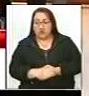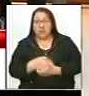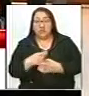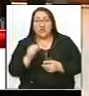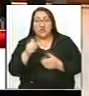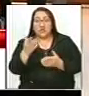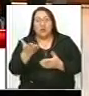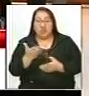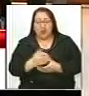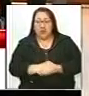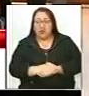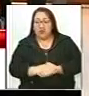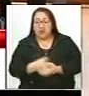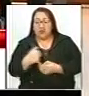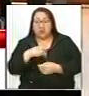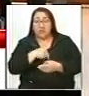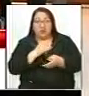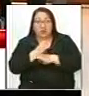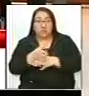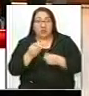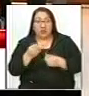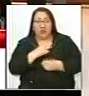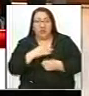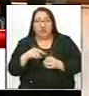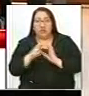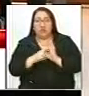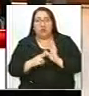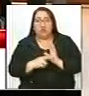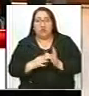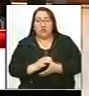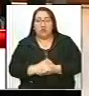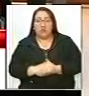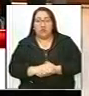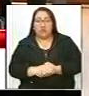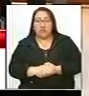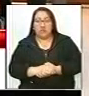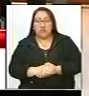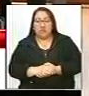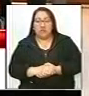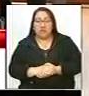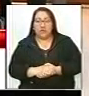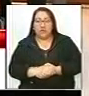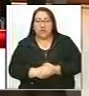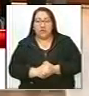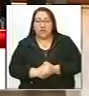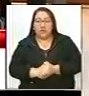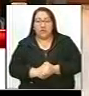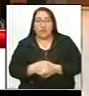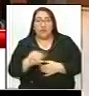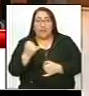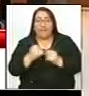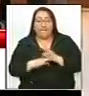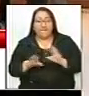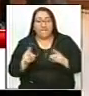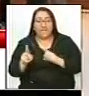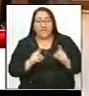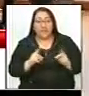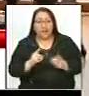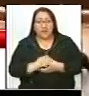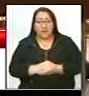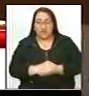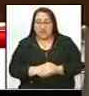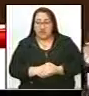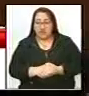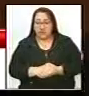reclamando nuestra intervención porque el gobierno regional ha cesado al director ejecutivo